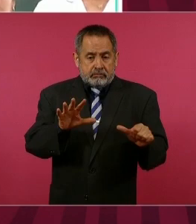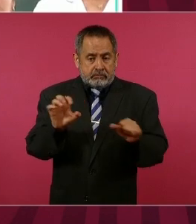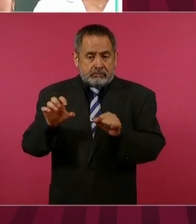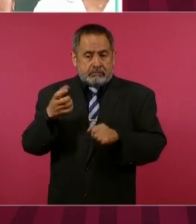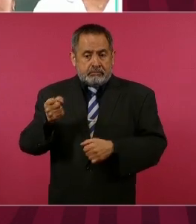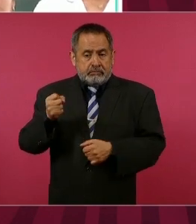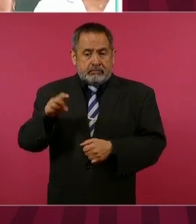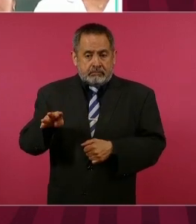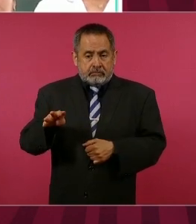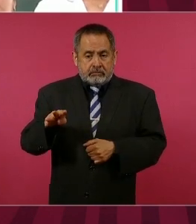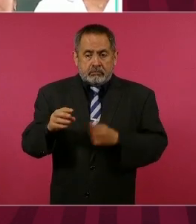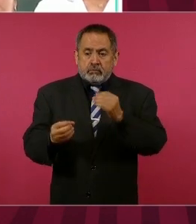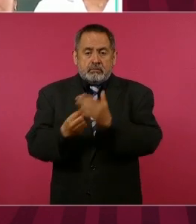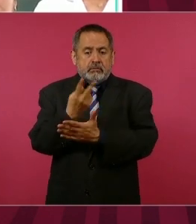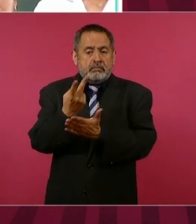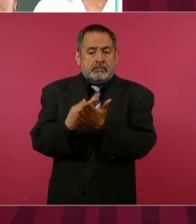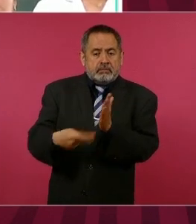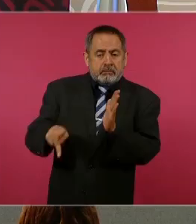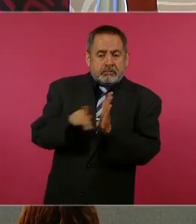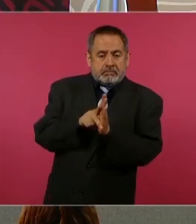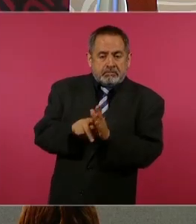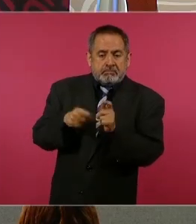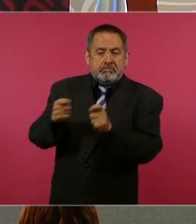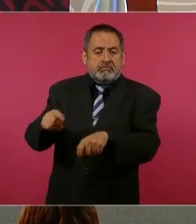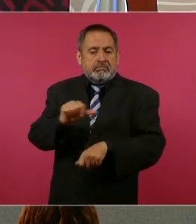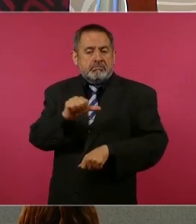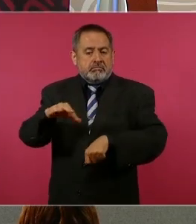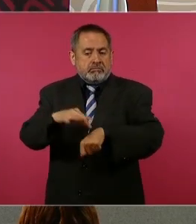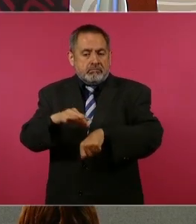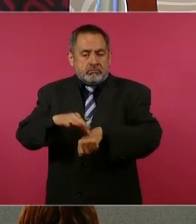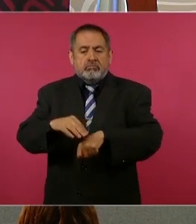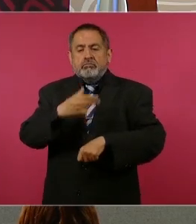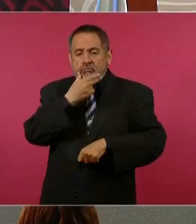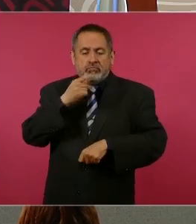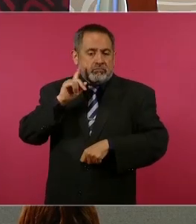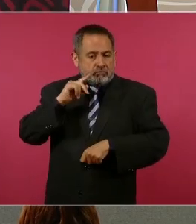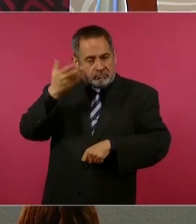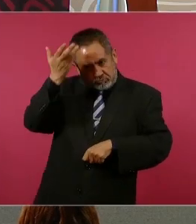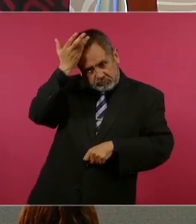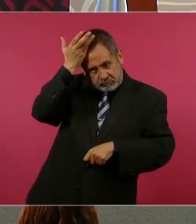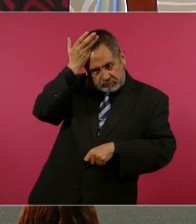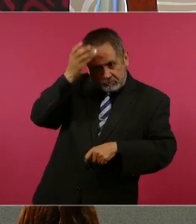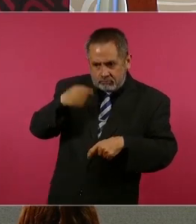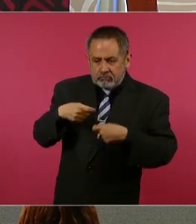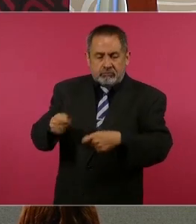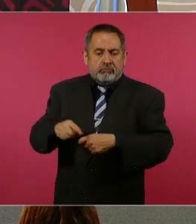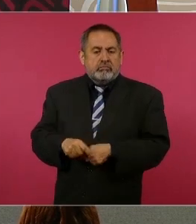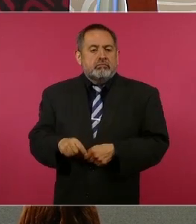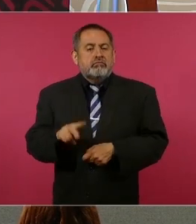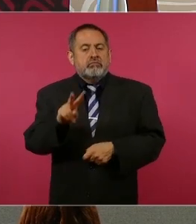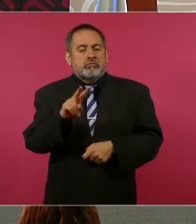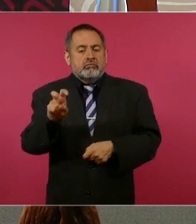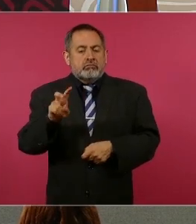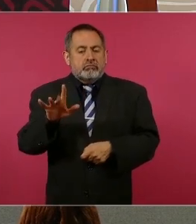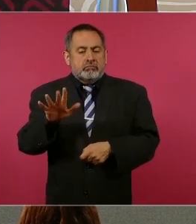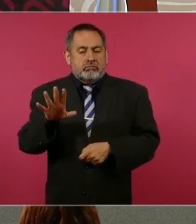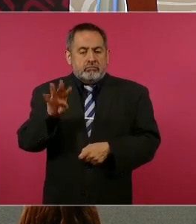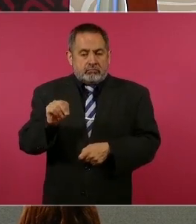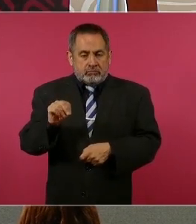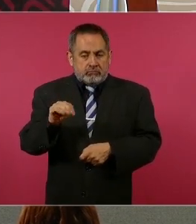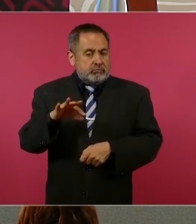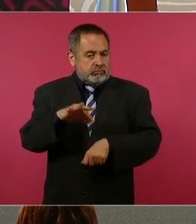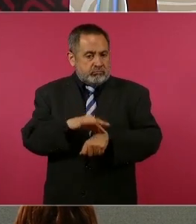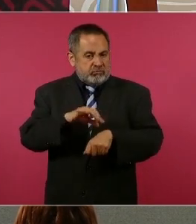2.669 nuevas basificaciones de médicos y enfermeras. Contamos ya con 257 médicos especialistas